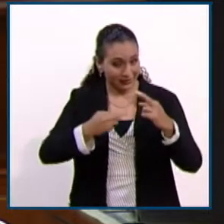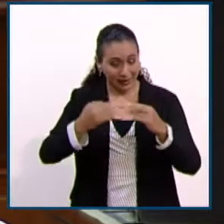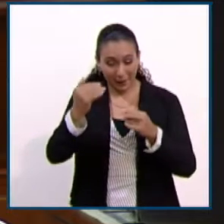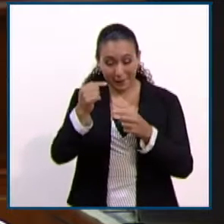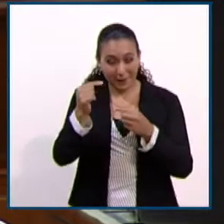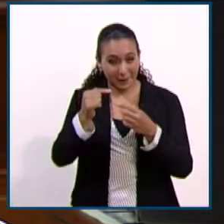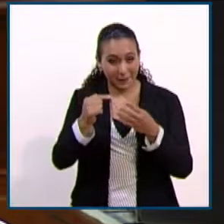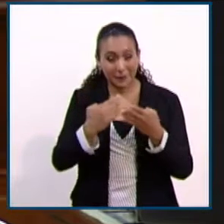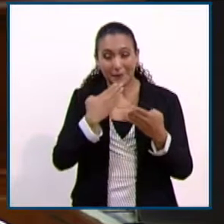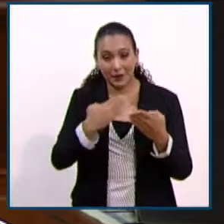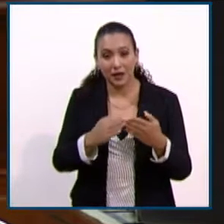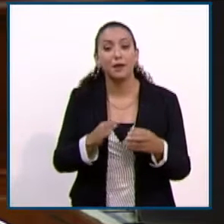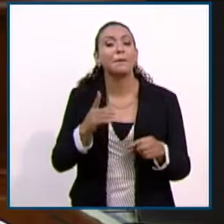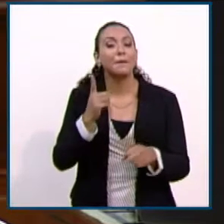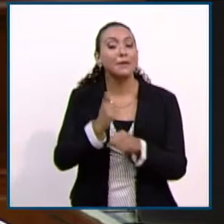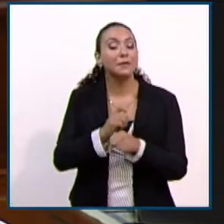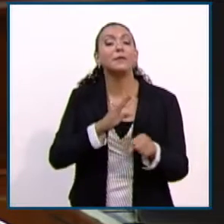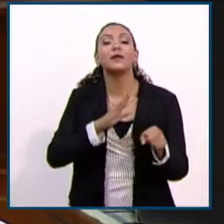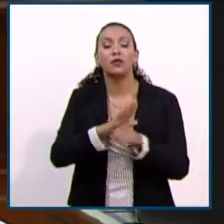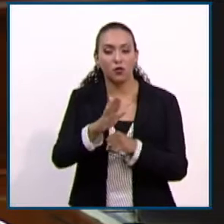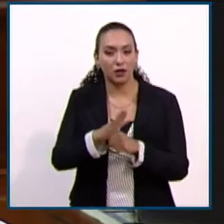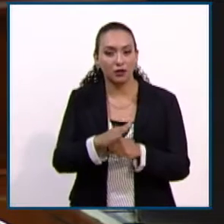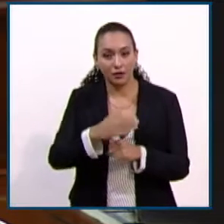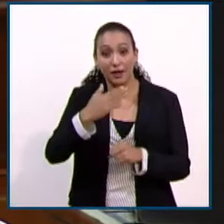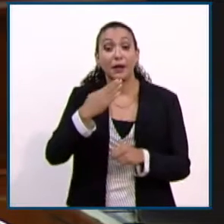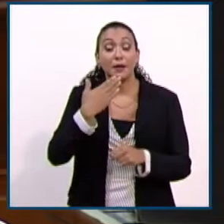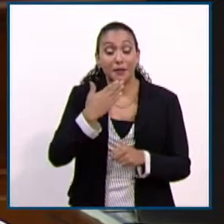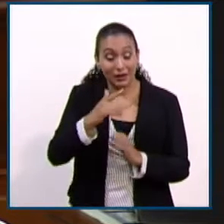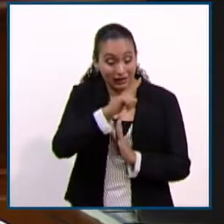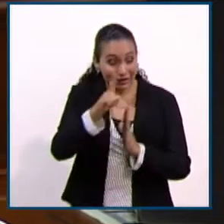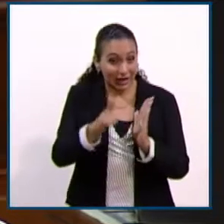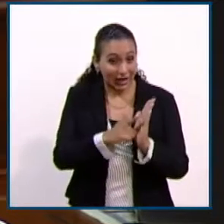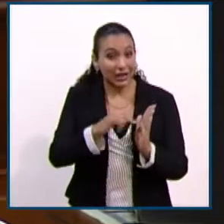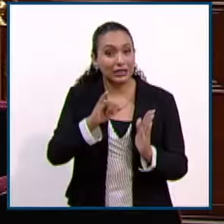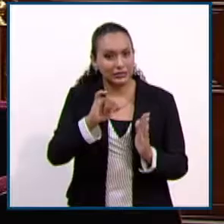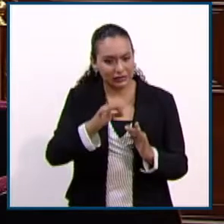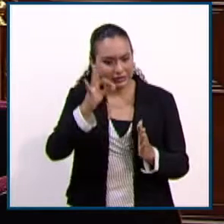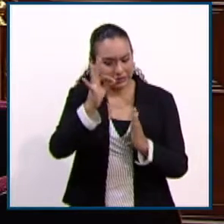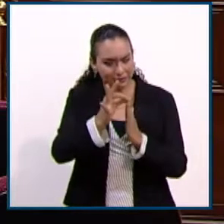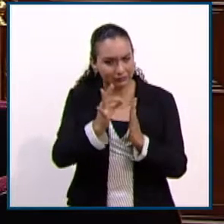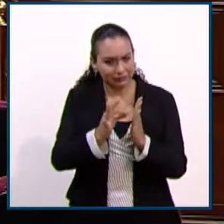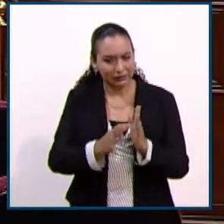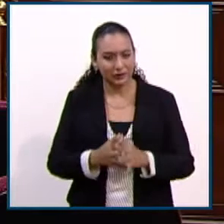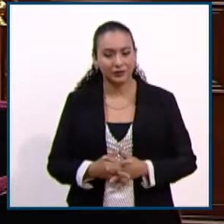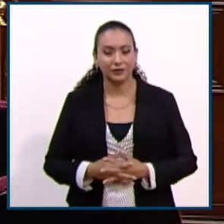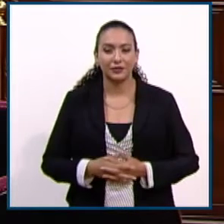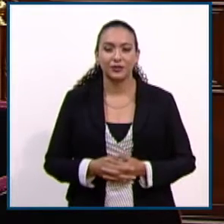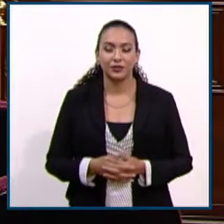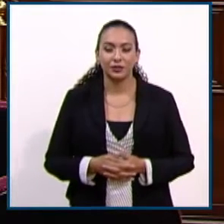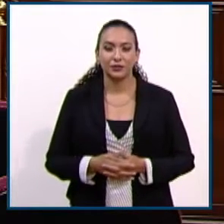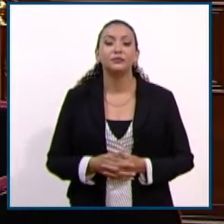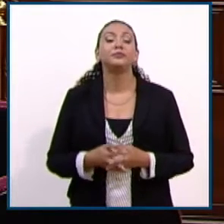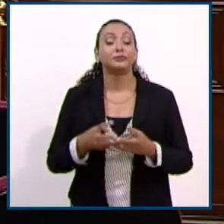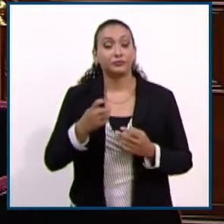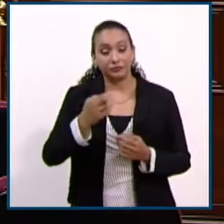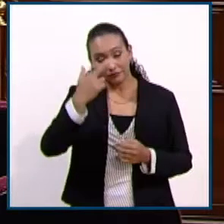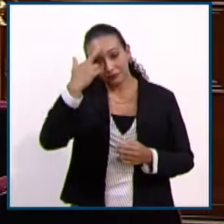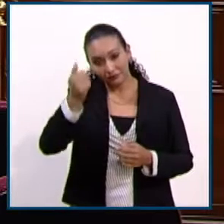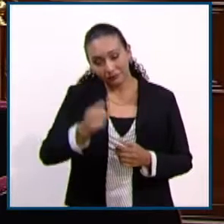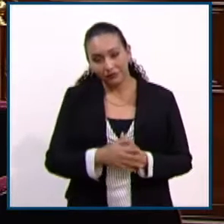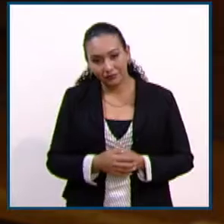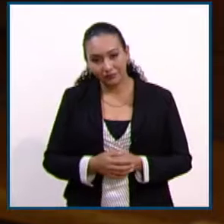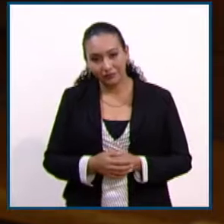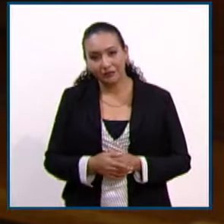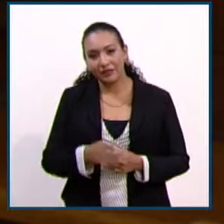el principio de legalidad y estar correctamente fundada y motivada. Por esta razón, la declaratoria